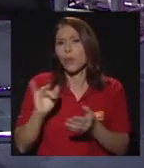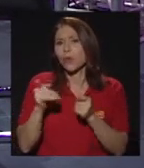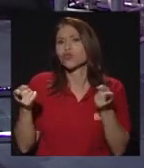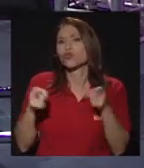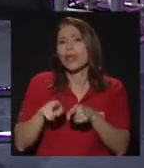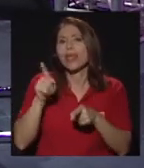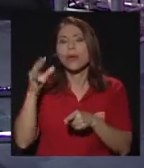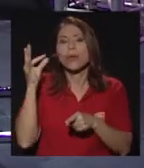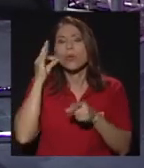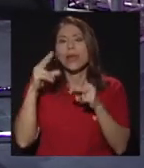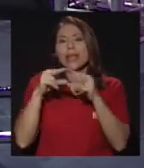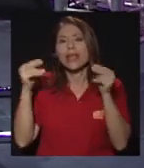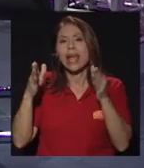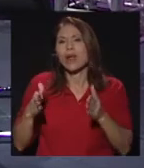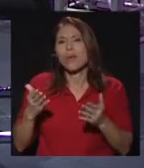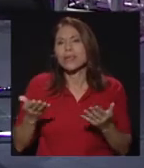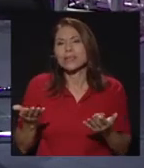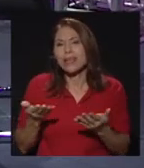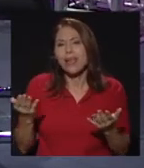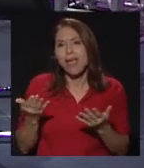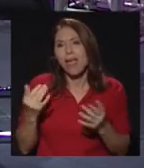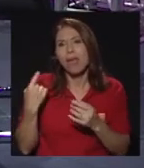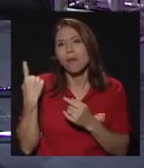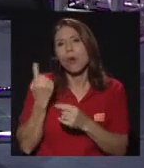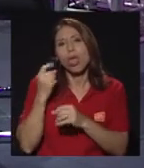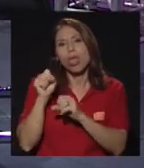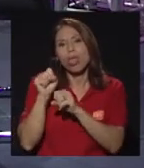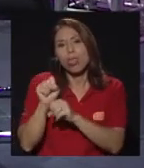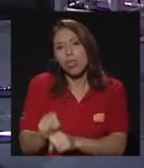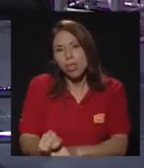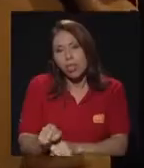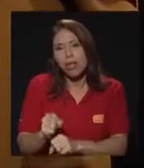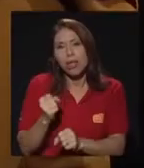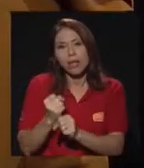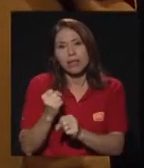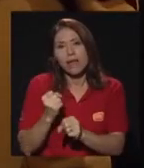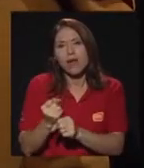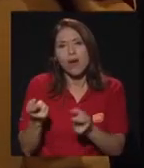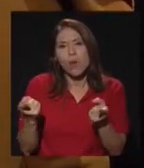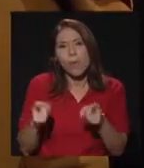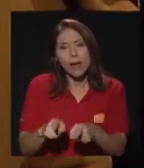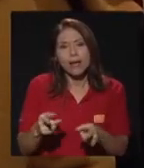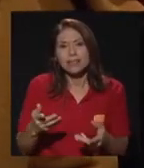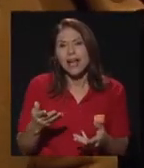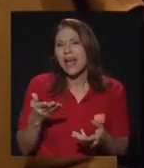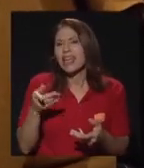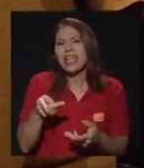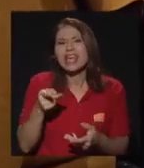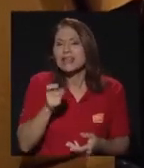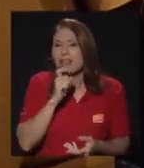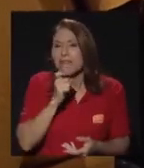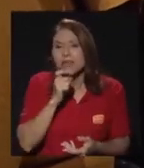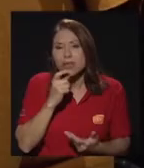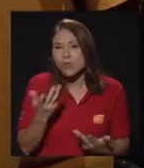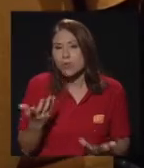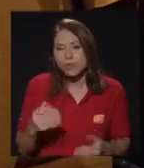una mujer nicaragüense en el trabajo? ¿Qué es eso? ¿Qué es la dificultad que